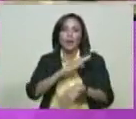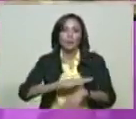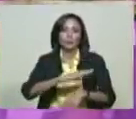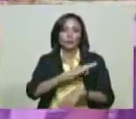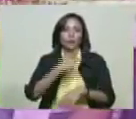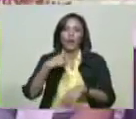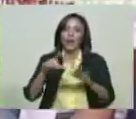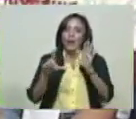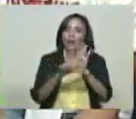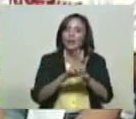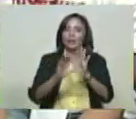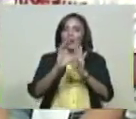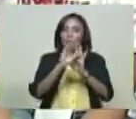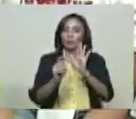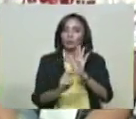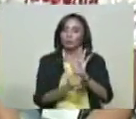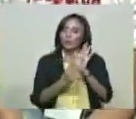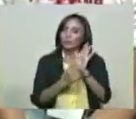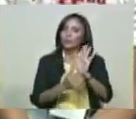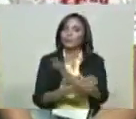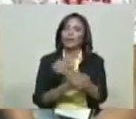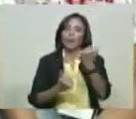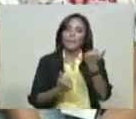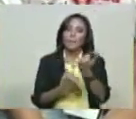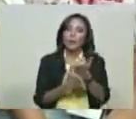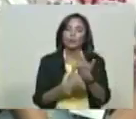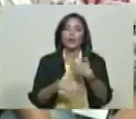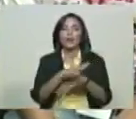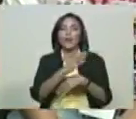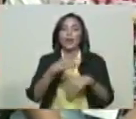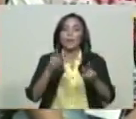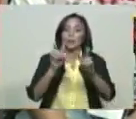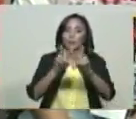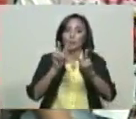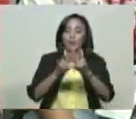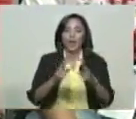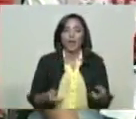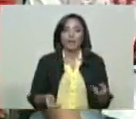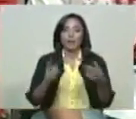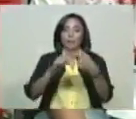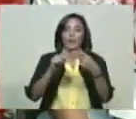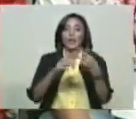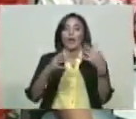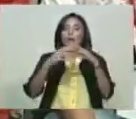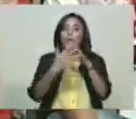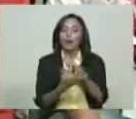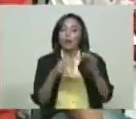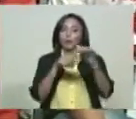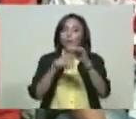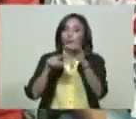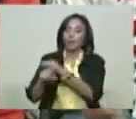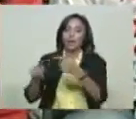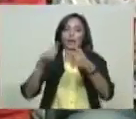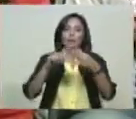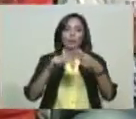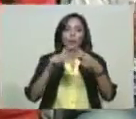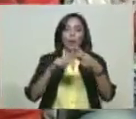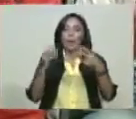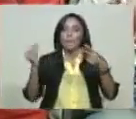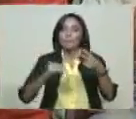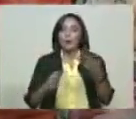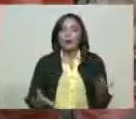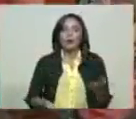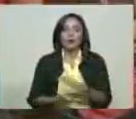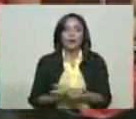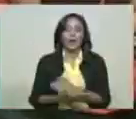leyes constitucionales que blinden la gran misión vivienda venezuela la misión barrio adentro que blinden la gran